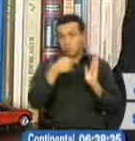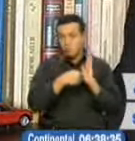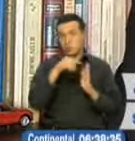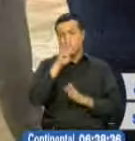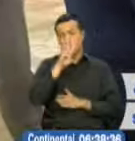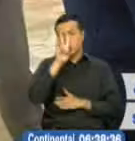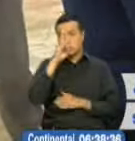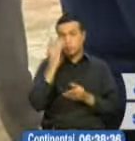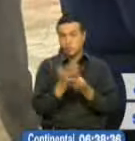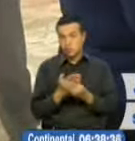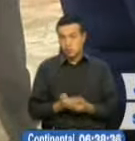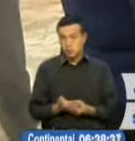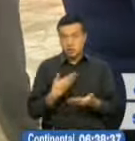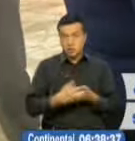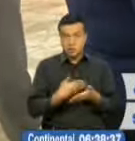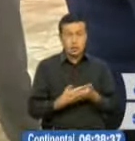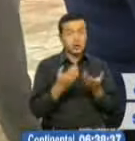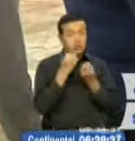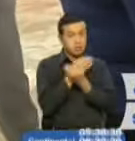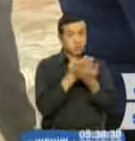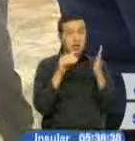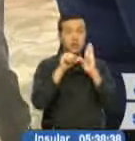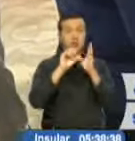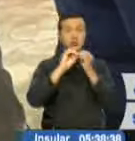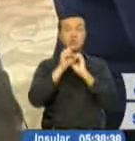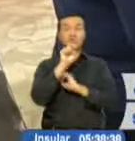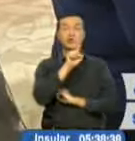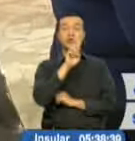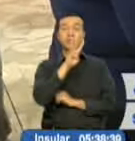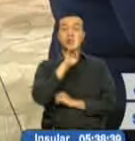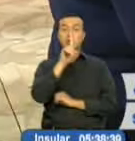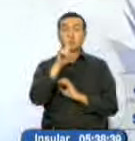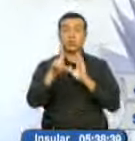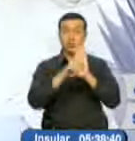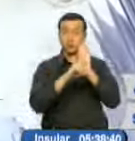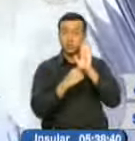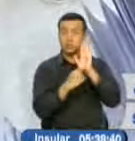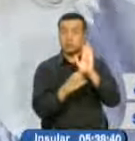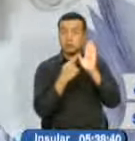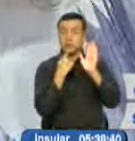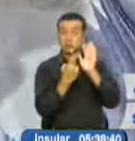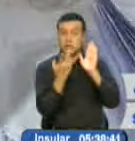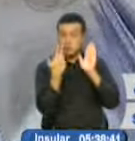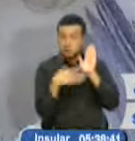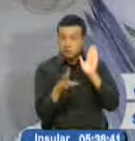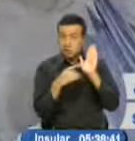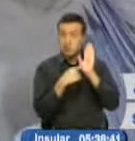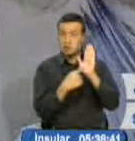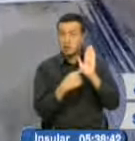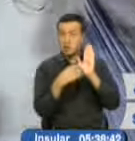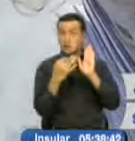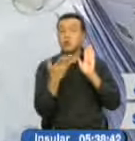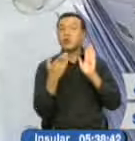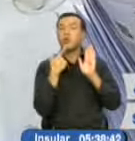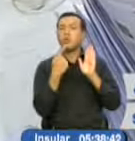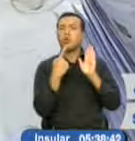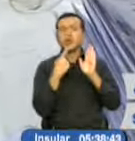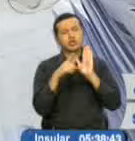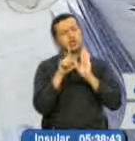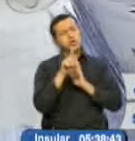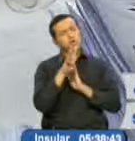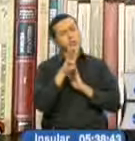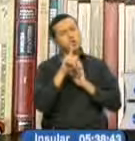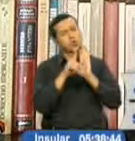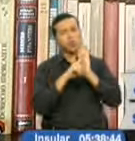41.042 actas. Por eso también recuerda que establece el artículo 141 de la misma normativa, que ha sido citado como la presunta vía legal para un recuento del total